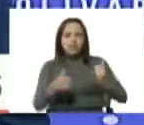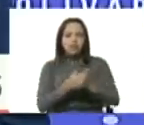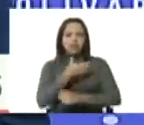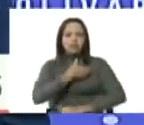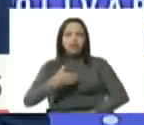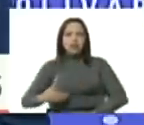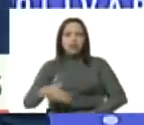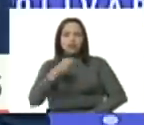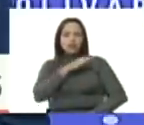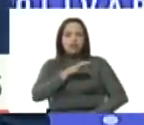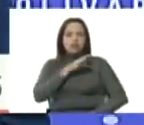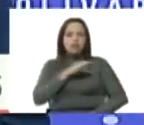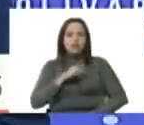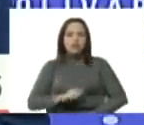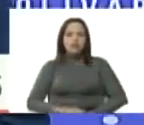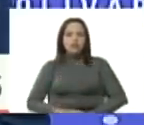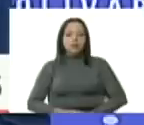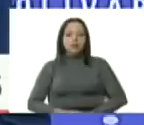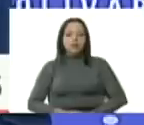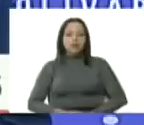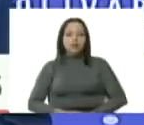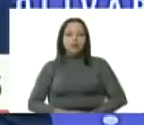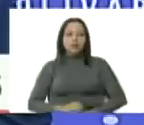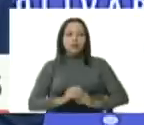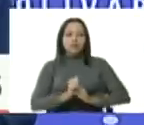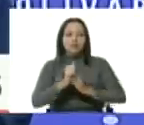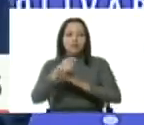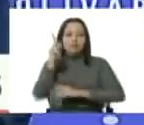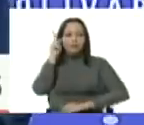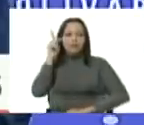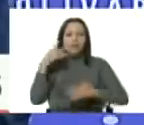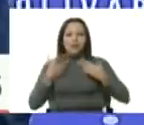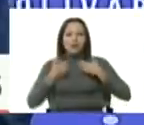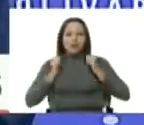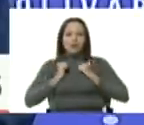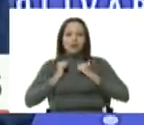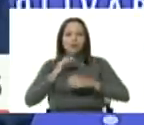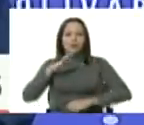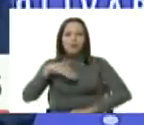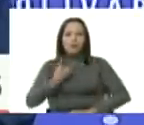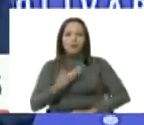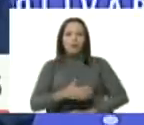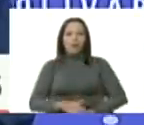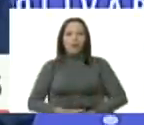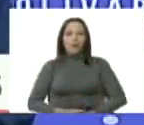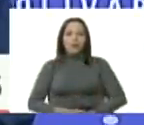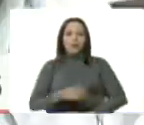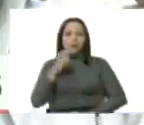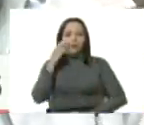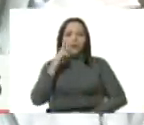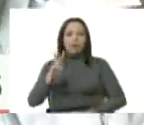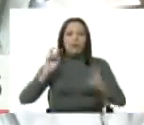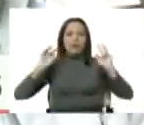Socialismo Social y Territorial dirigida por el profesor Aristóbulo para ver todos estos temas.